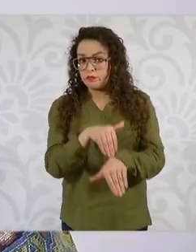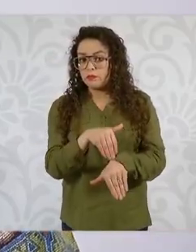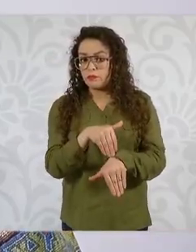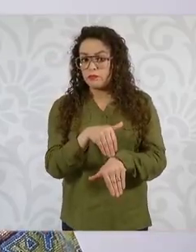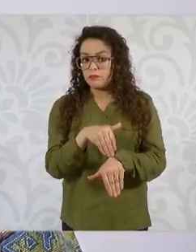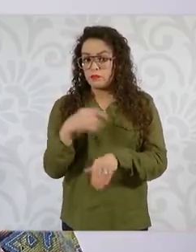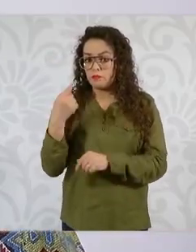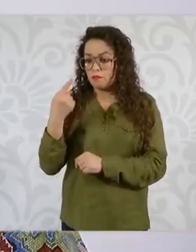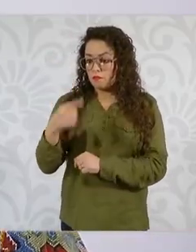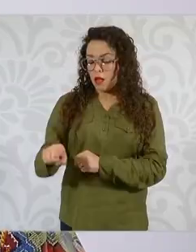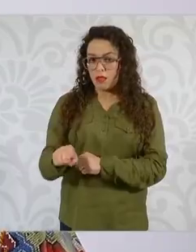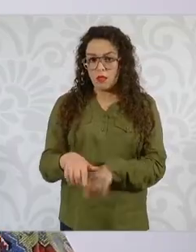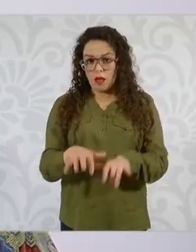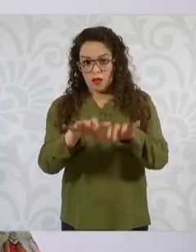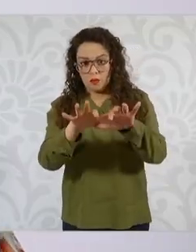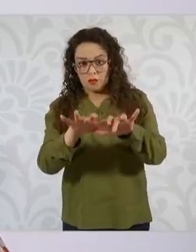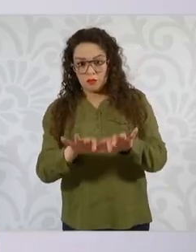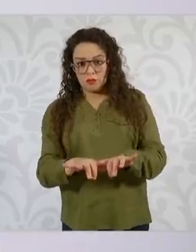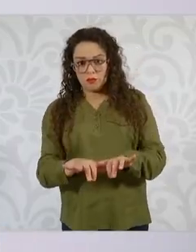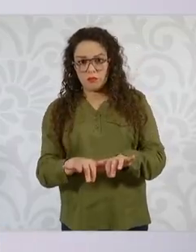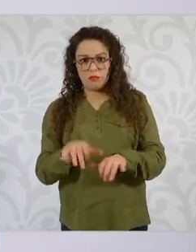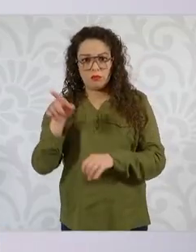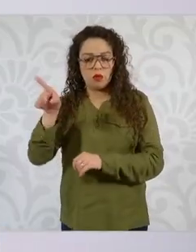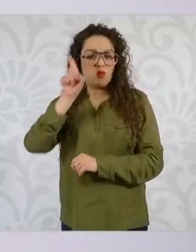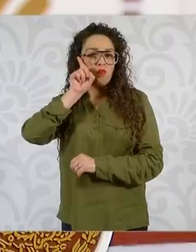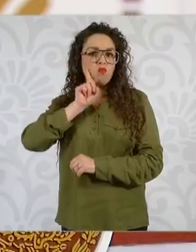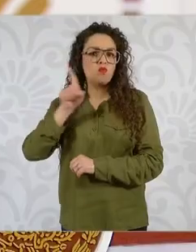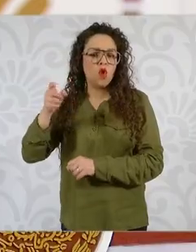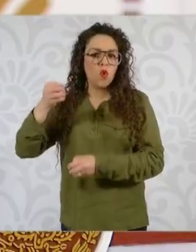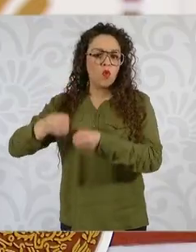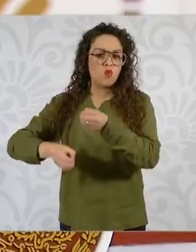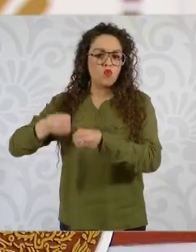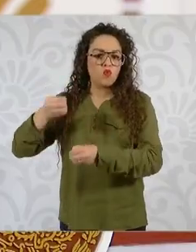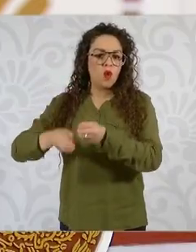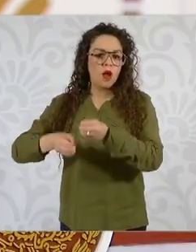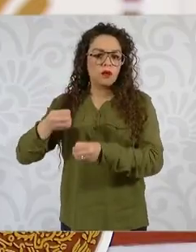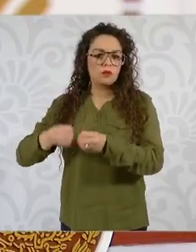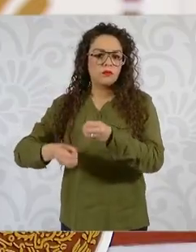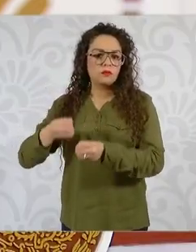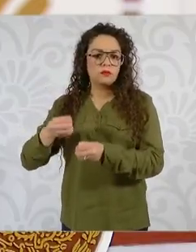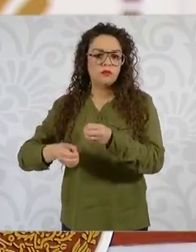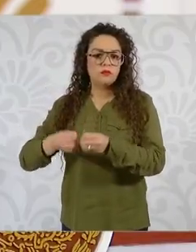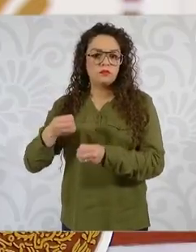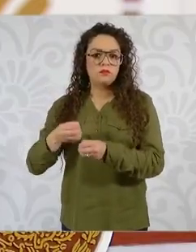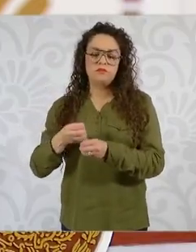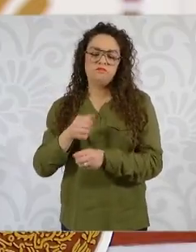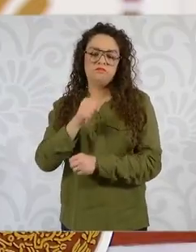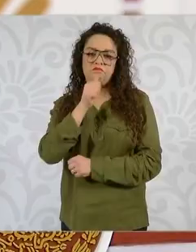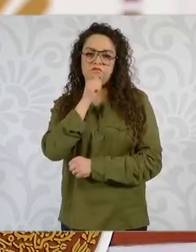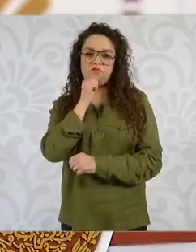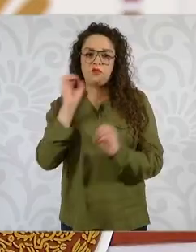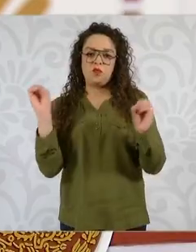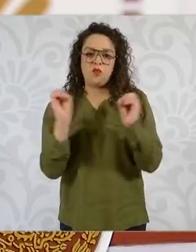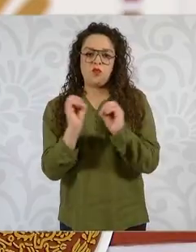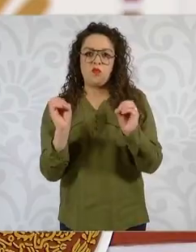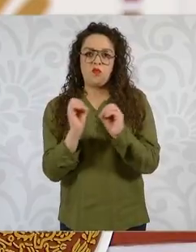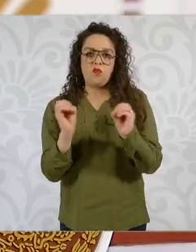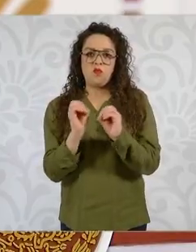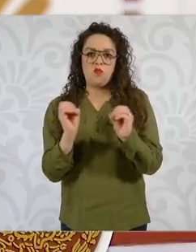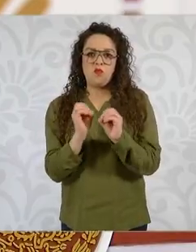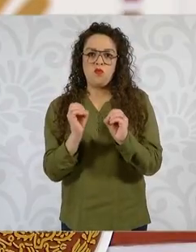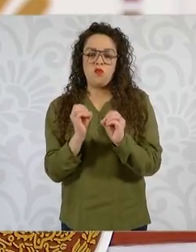determinación esta juez es una juez mujer que no se ha cumplido y por eso le requieren ahora a la